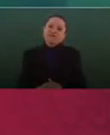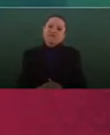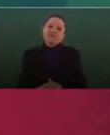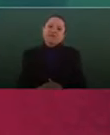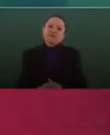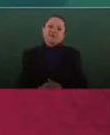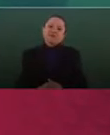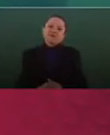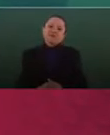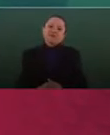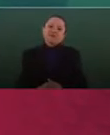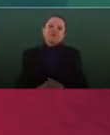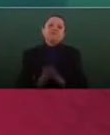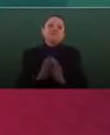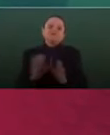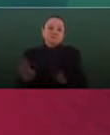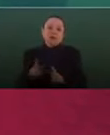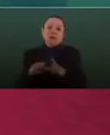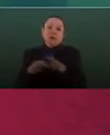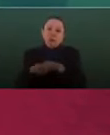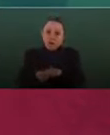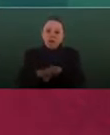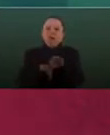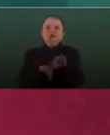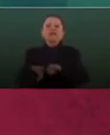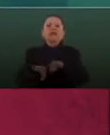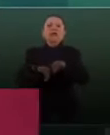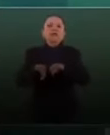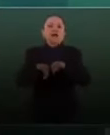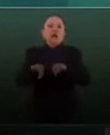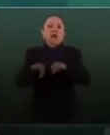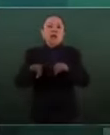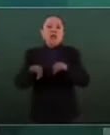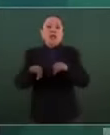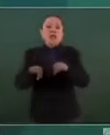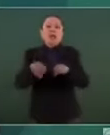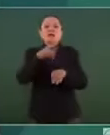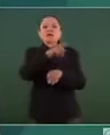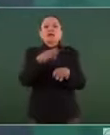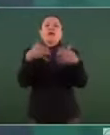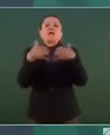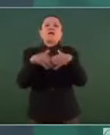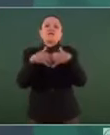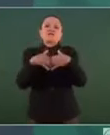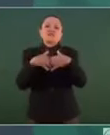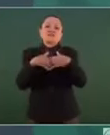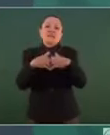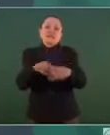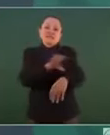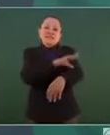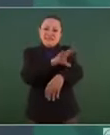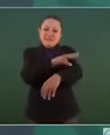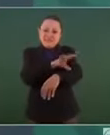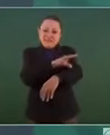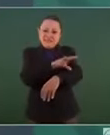poner a operar la planta la